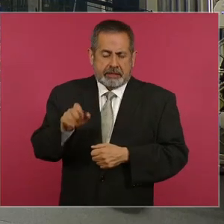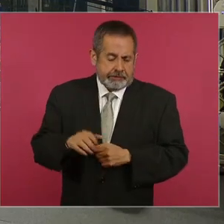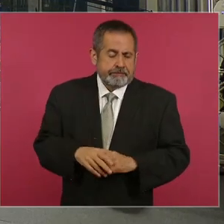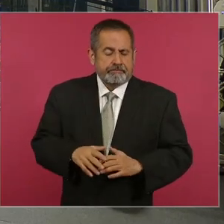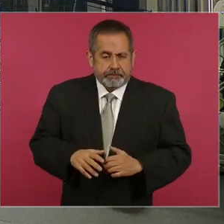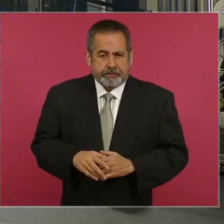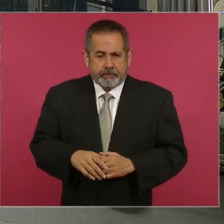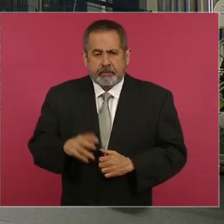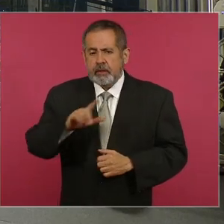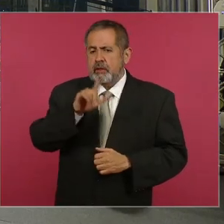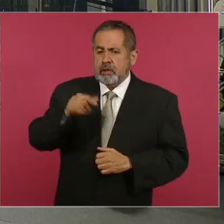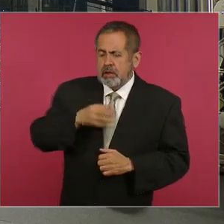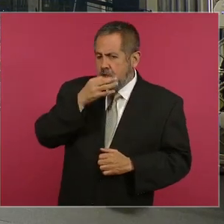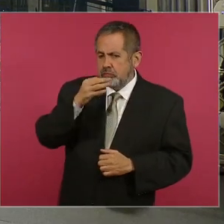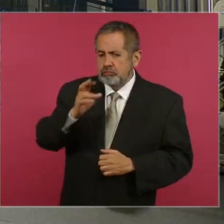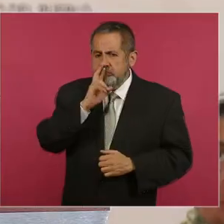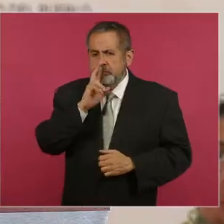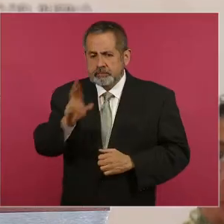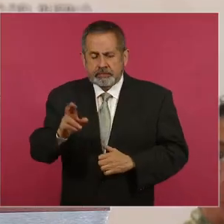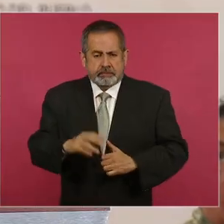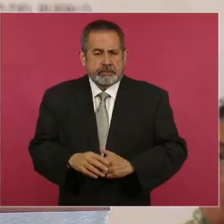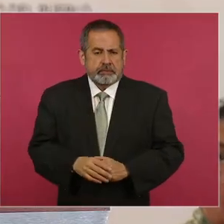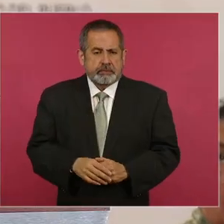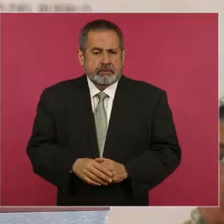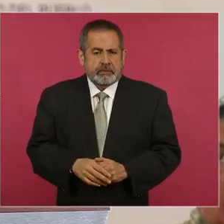comentaba… Te damos una respuesta.